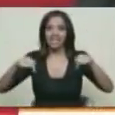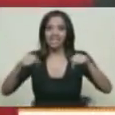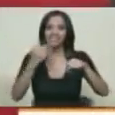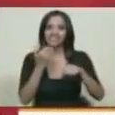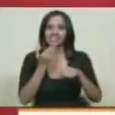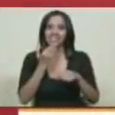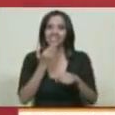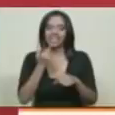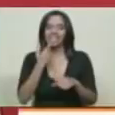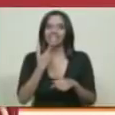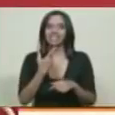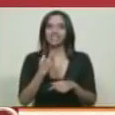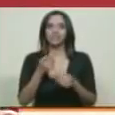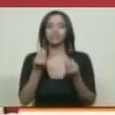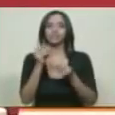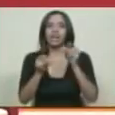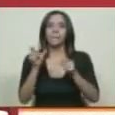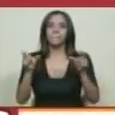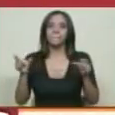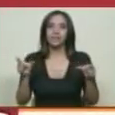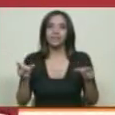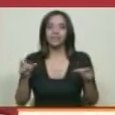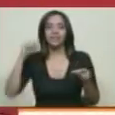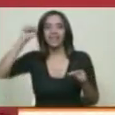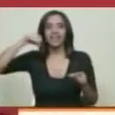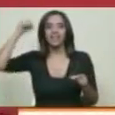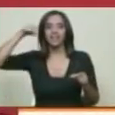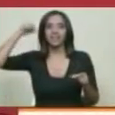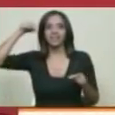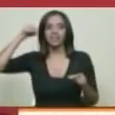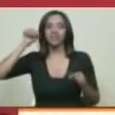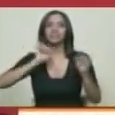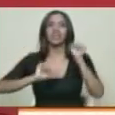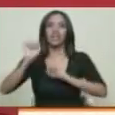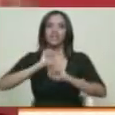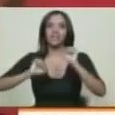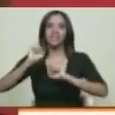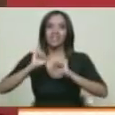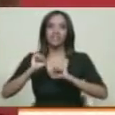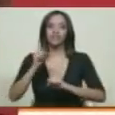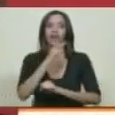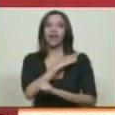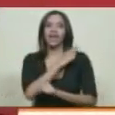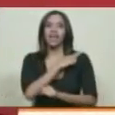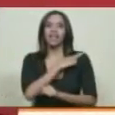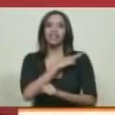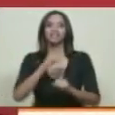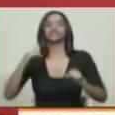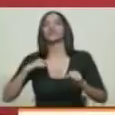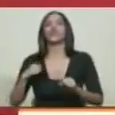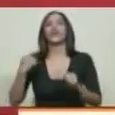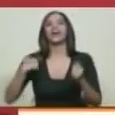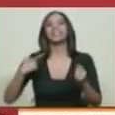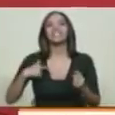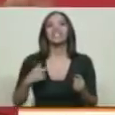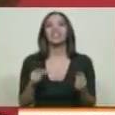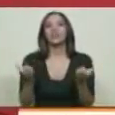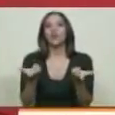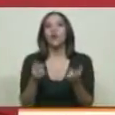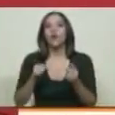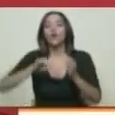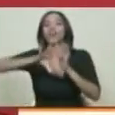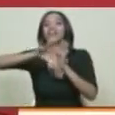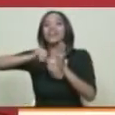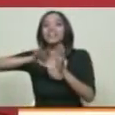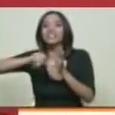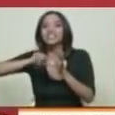diciéndome que muchas de las personas que aparecen en el video defendiendo al gerente es porque son los que tienen el negocio con los bachaqueros. Claro. Son los que tienen